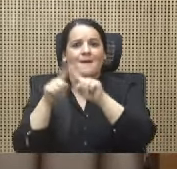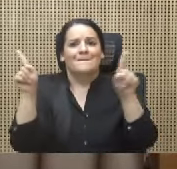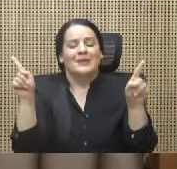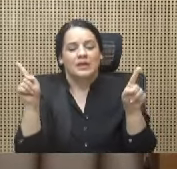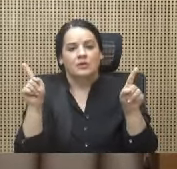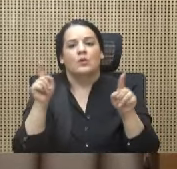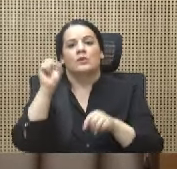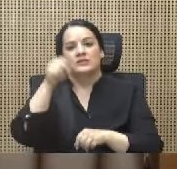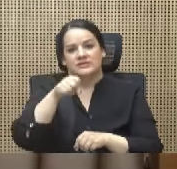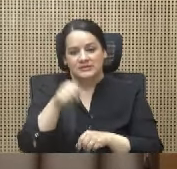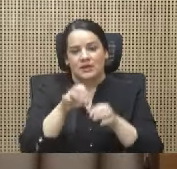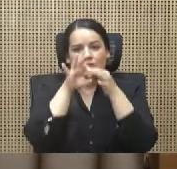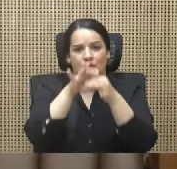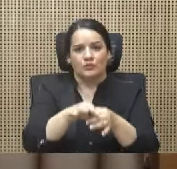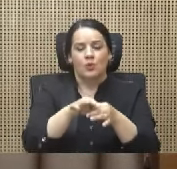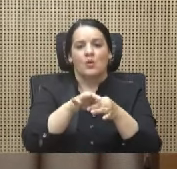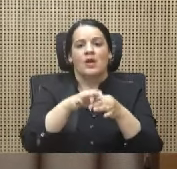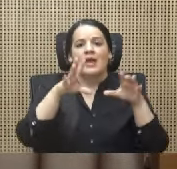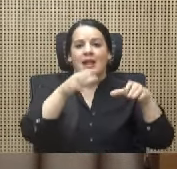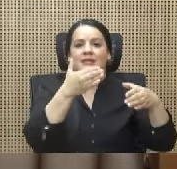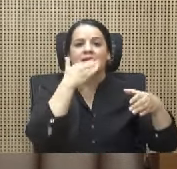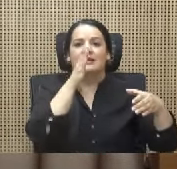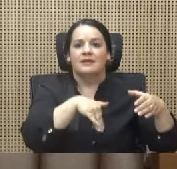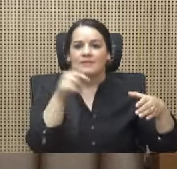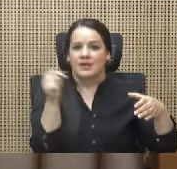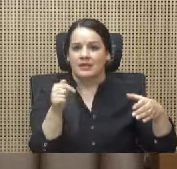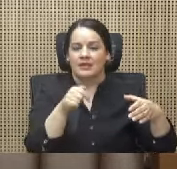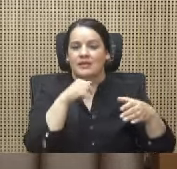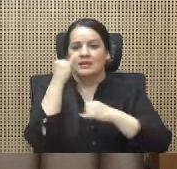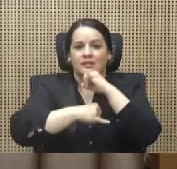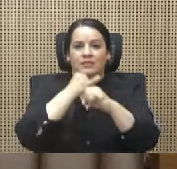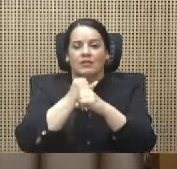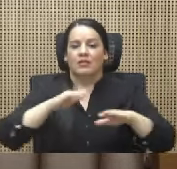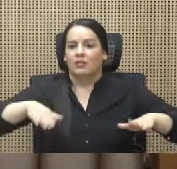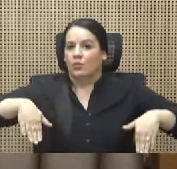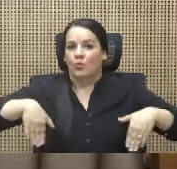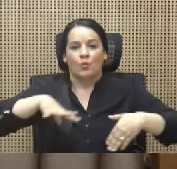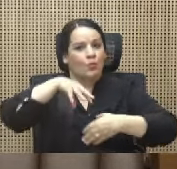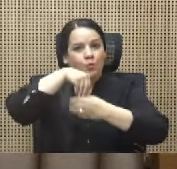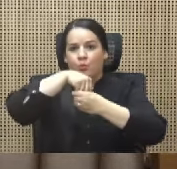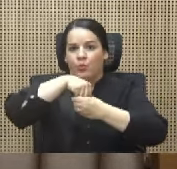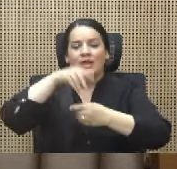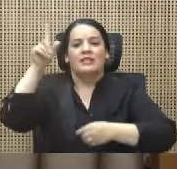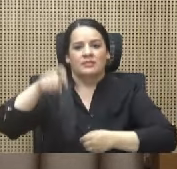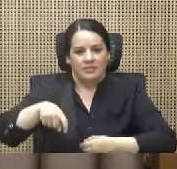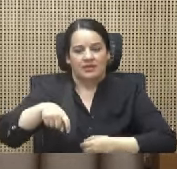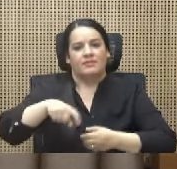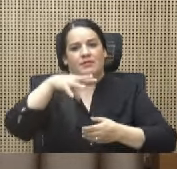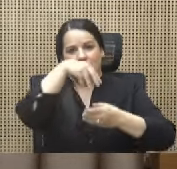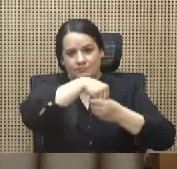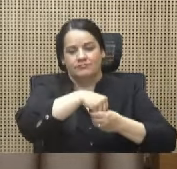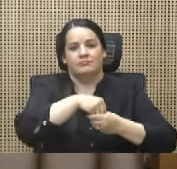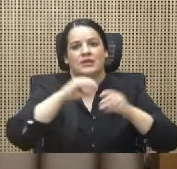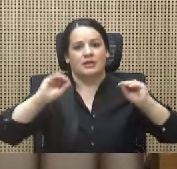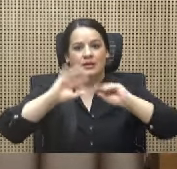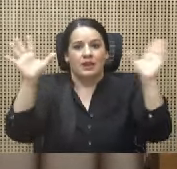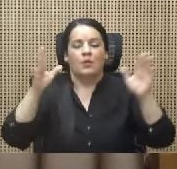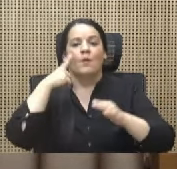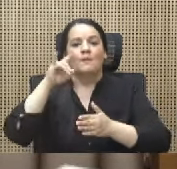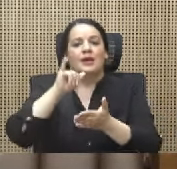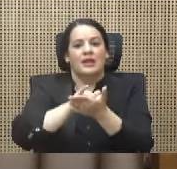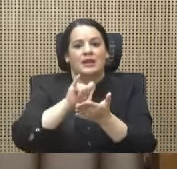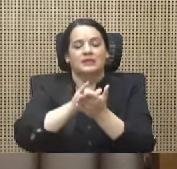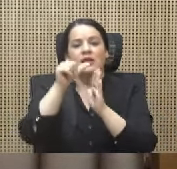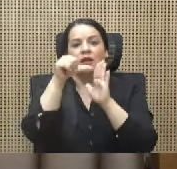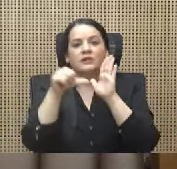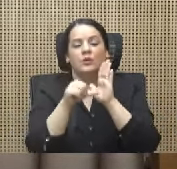Pero lo que corresponde al crimen organizado transnacional no está allí incluido. Y sería mejor que quede absolutamente claro que para efectos de este